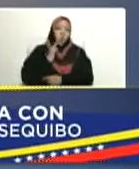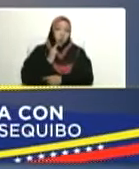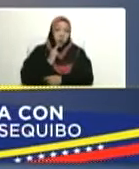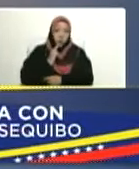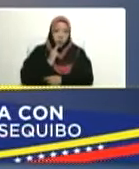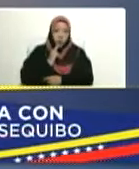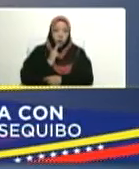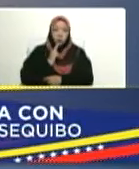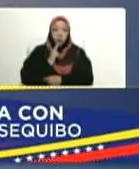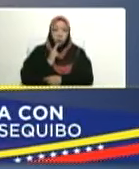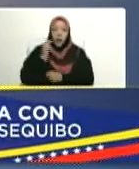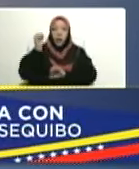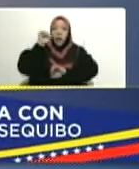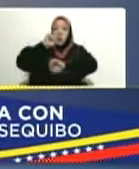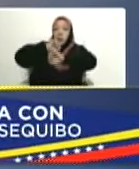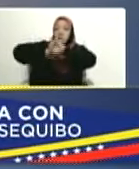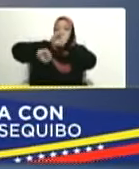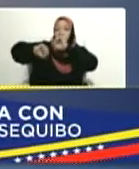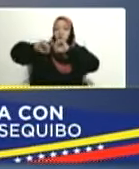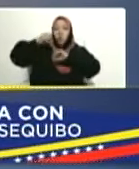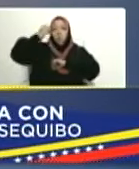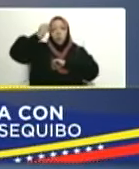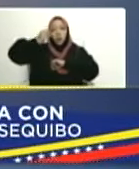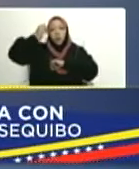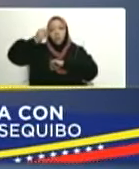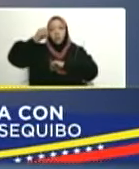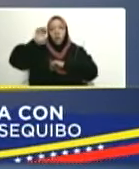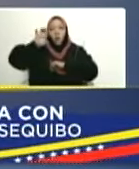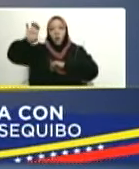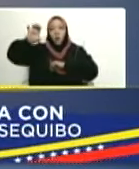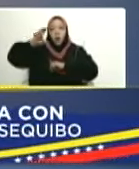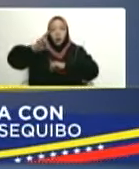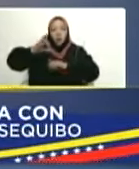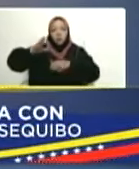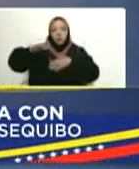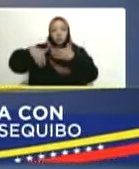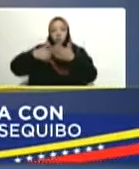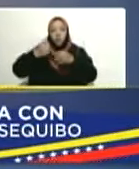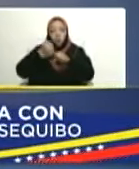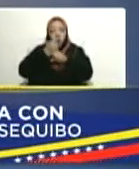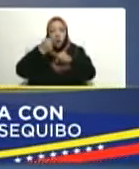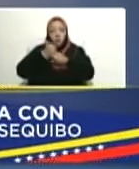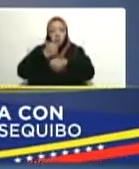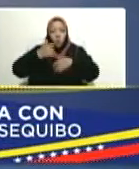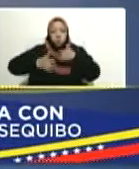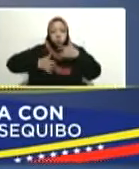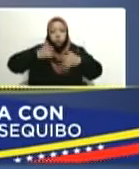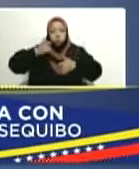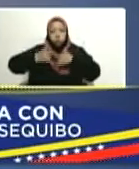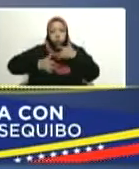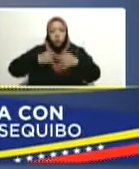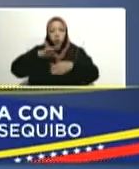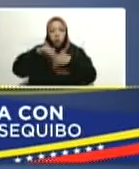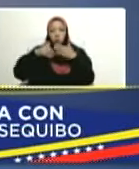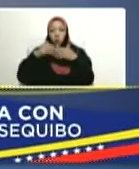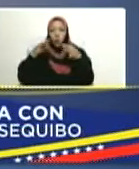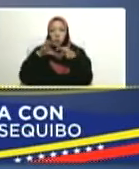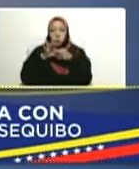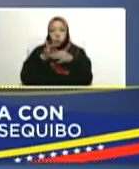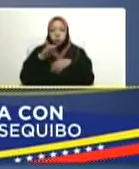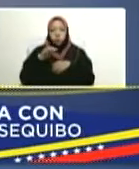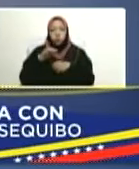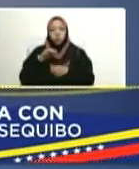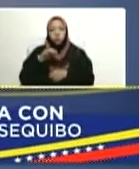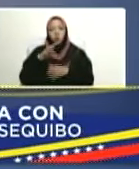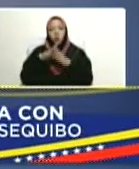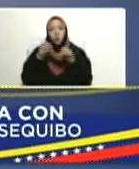a Bolívar que defendió, construyó la patria grande. Es un día que reivindicamos a todas